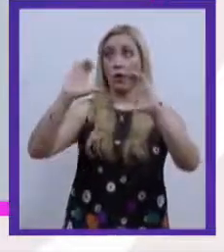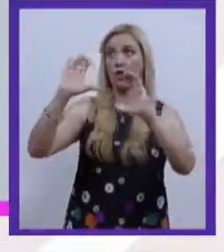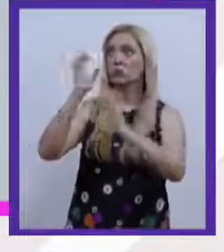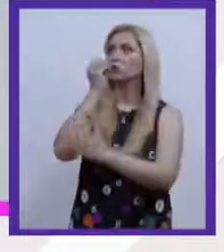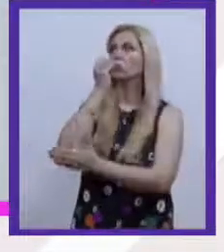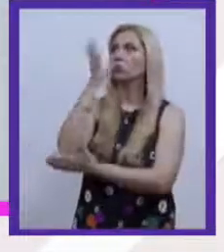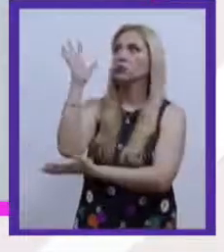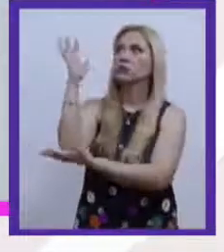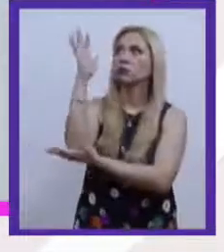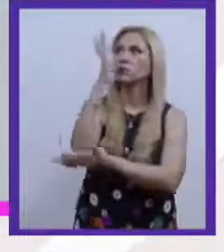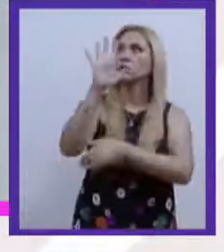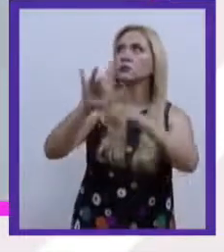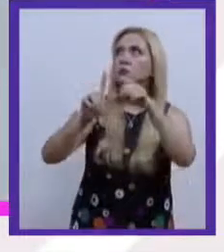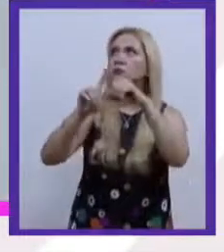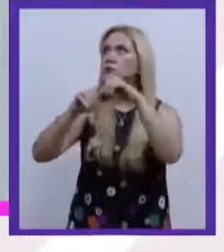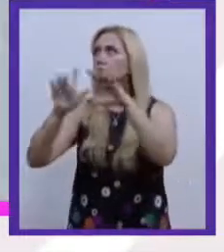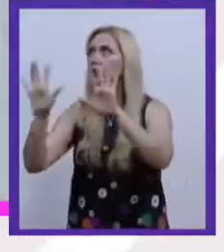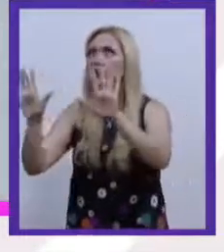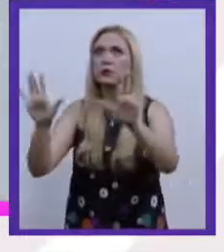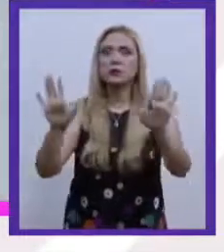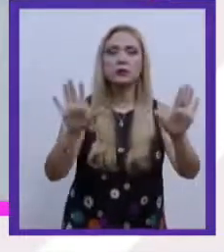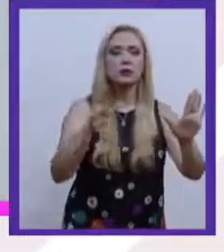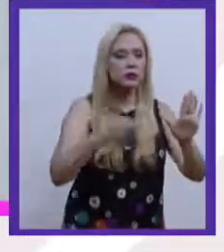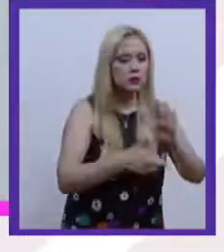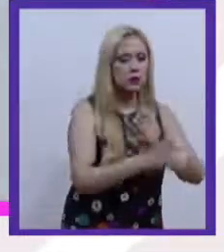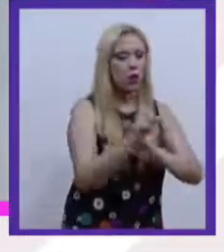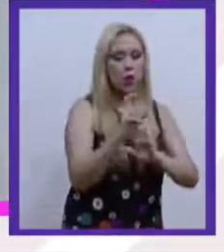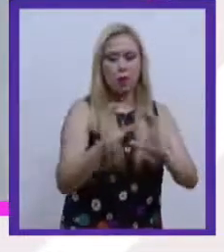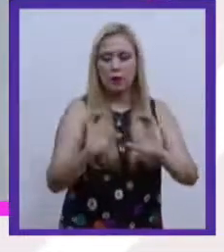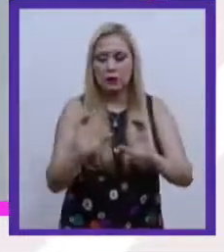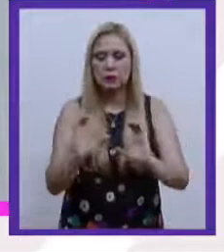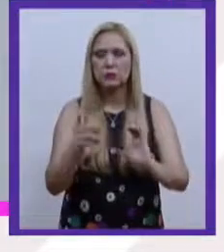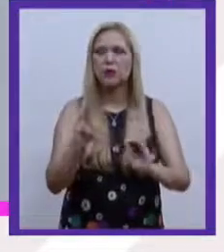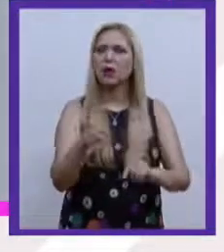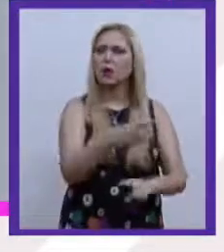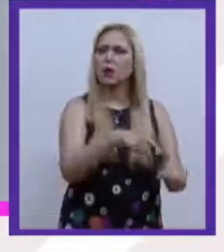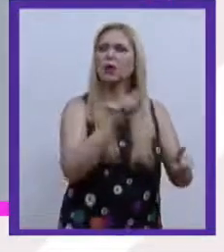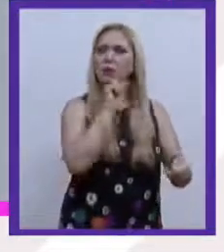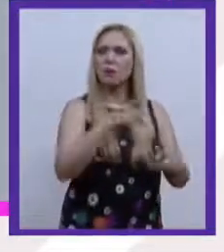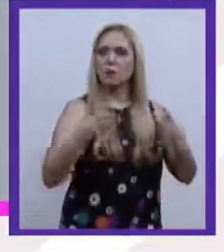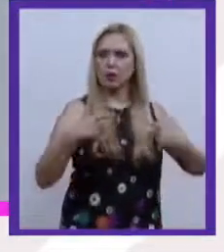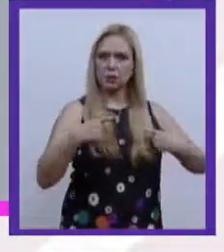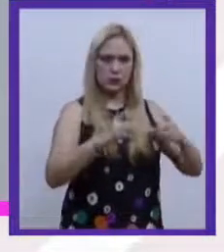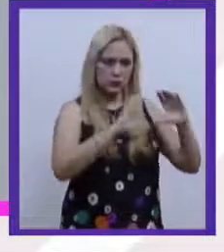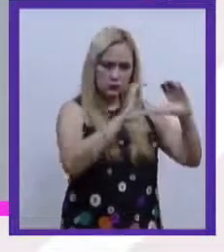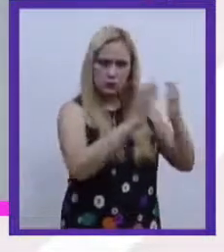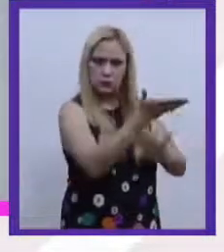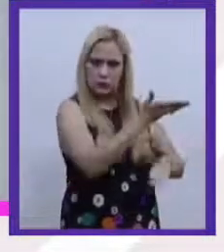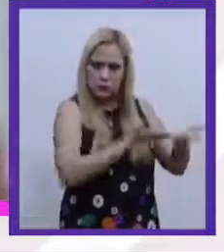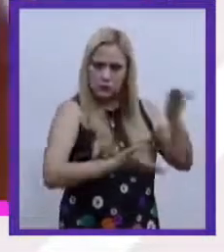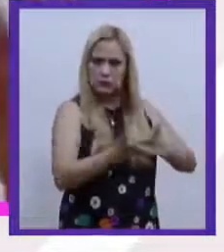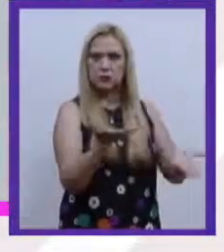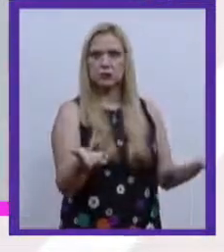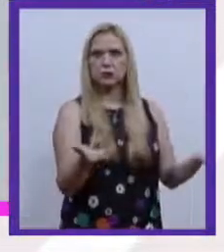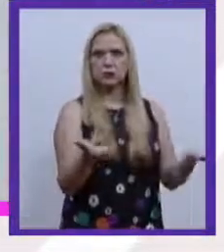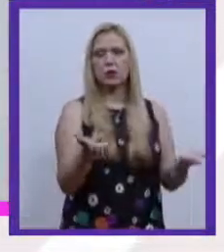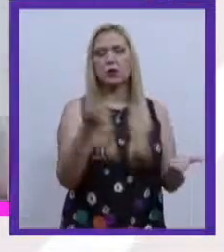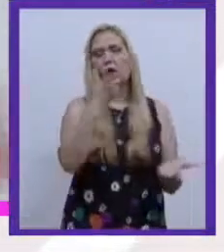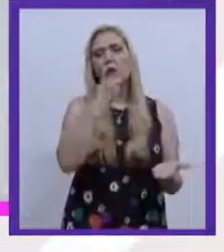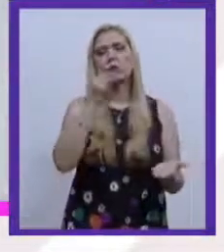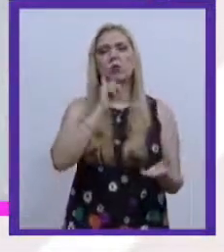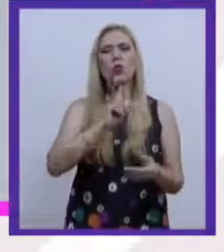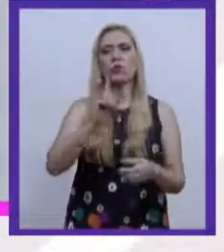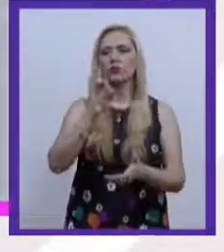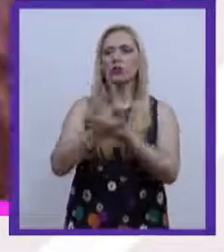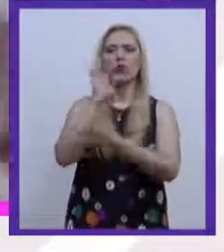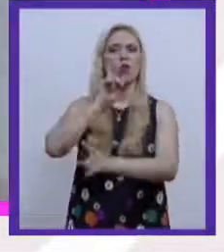los trabajadores, que pague derechos y además también esto que implica una nueva división sexual del trabajo. Entonces, entre el sector